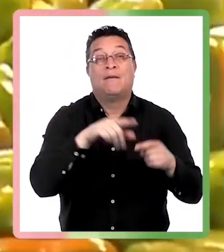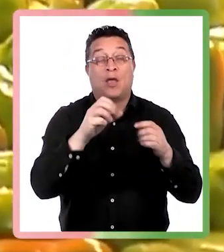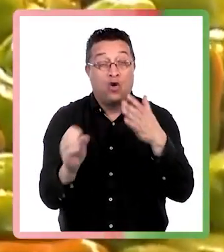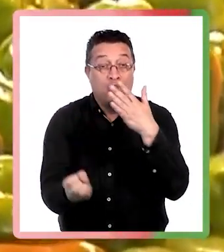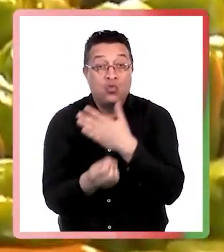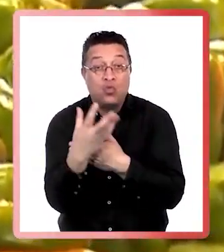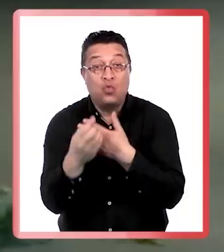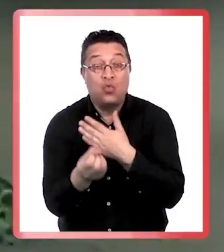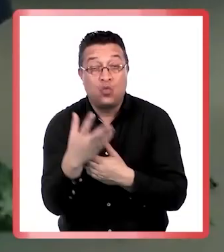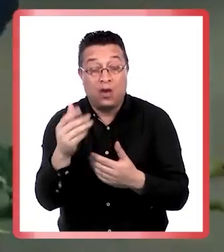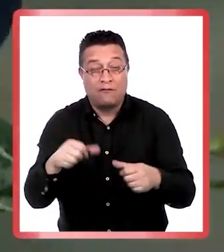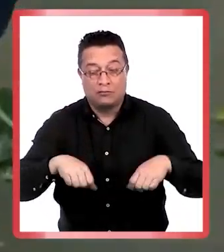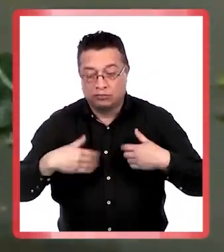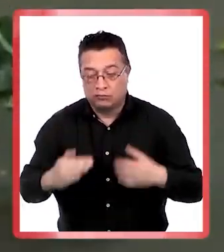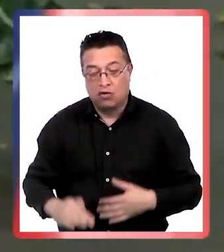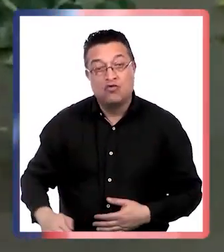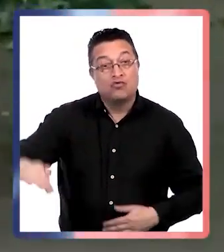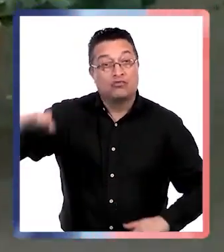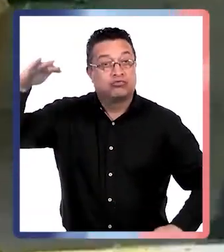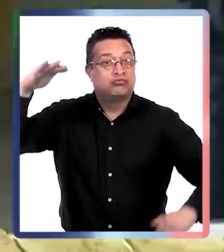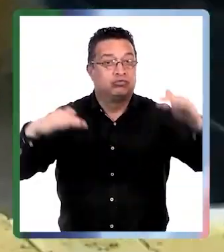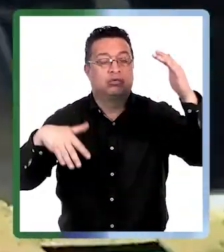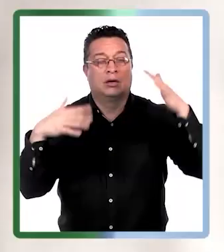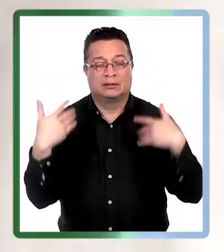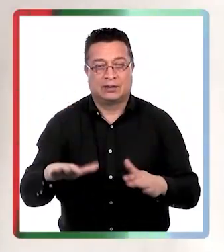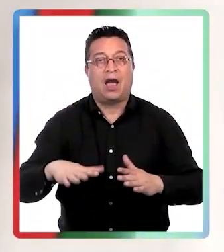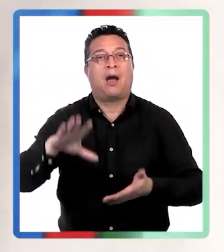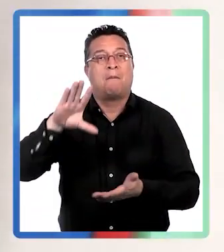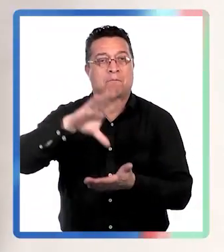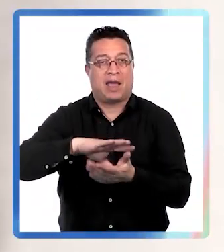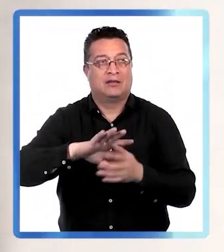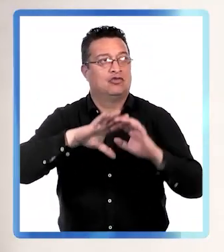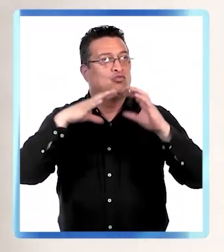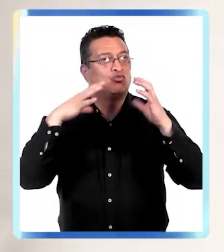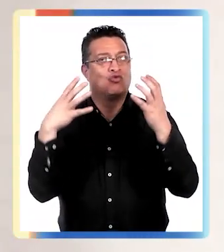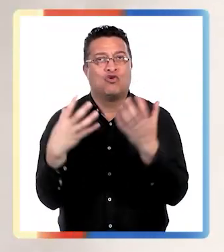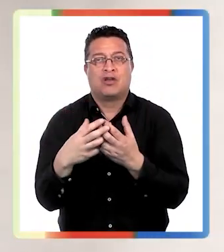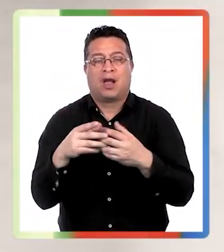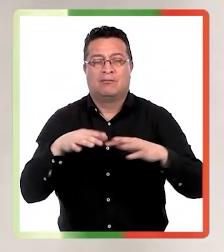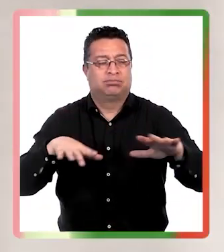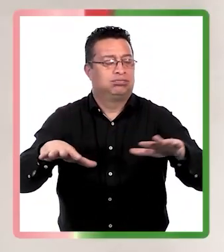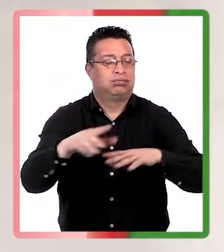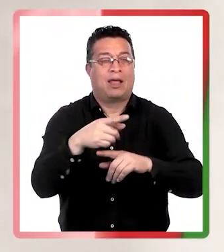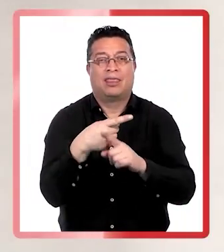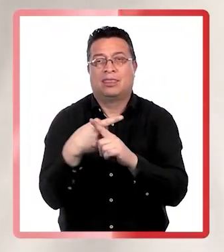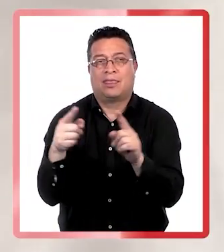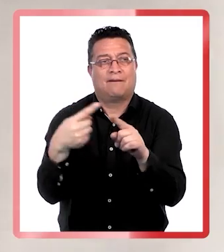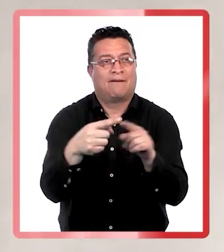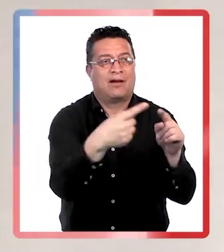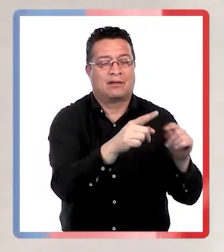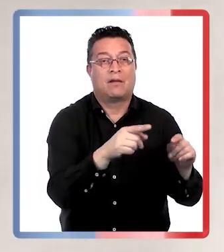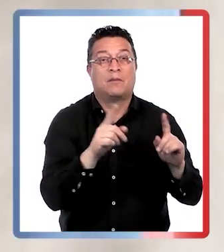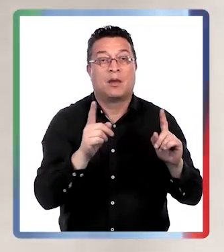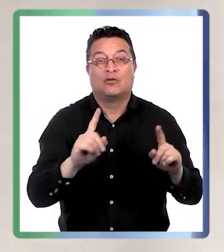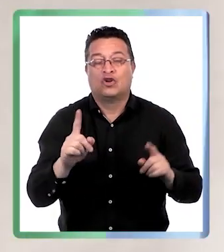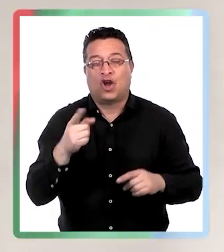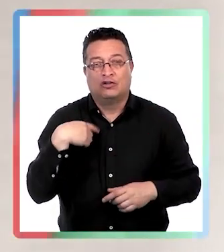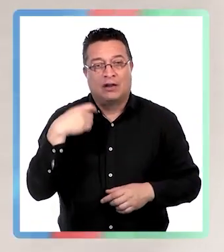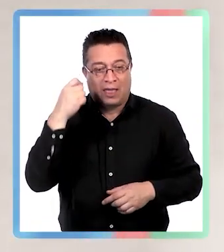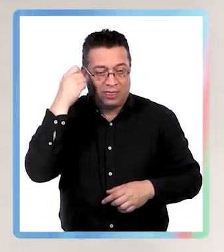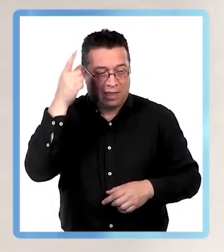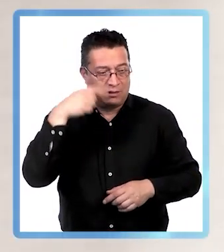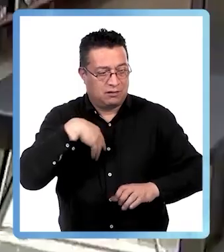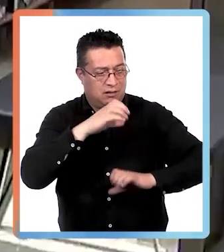nuevo talento, o sea, las generaciones nuevas, ya crecieron en un país o en una sociedad globalizada y que es diversa, ¿no? Por tanto, no